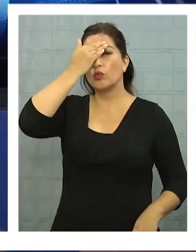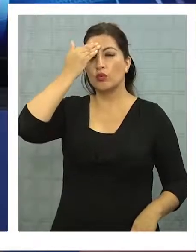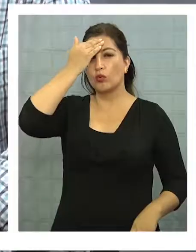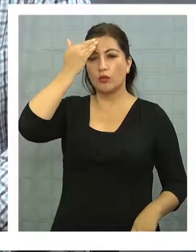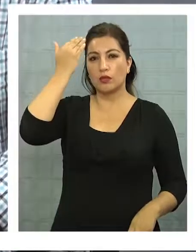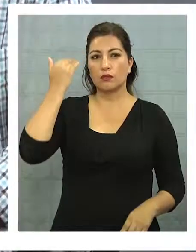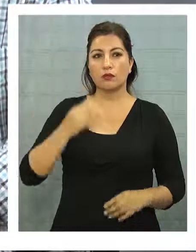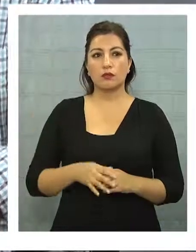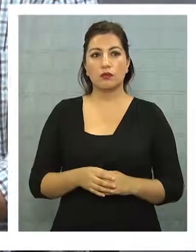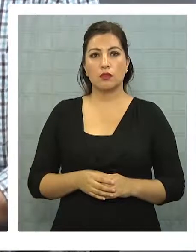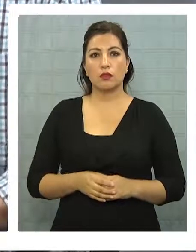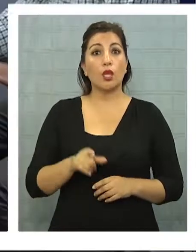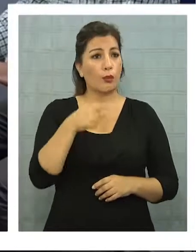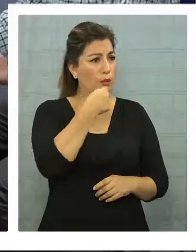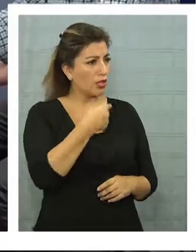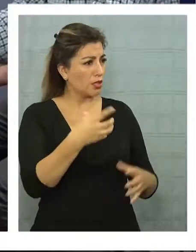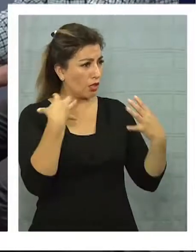muchos creen. ¿Hace ese cargo?